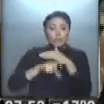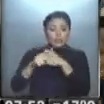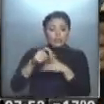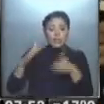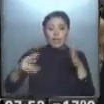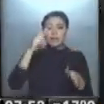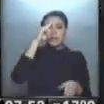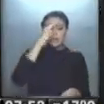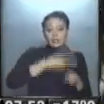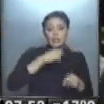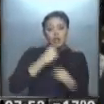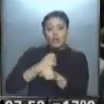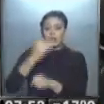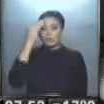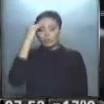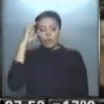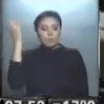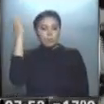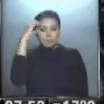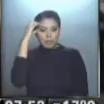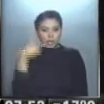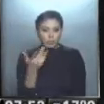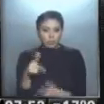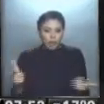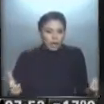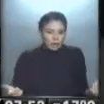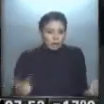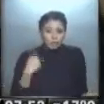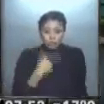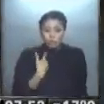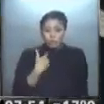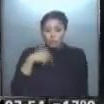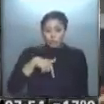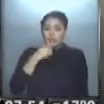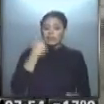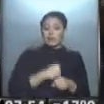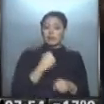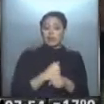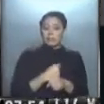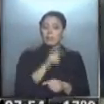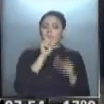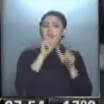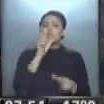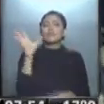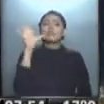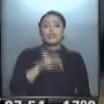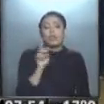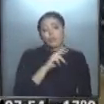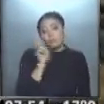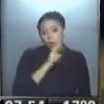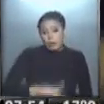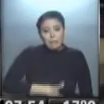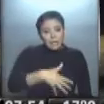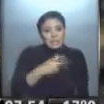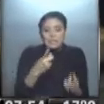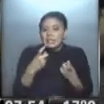de Retiro a Constitución no hay un baño público para el usuario. Nosotros que estamos en la línea de molinetes lidiamos con el usuario que día a día o con las mujeres